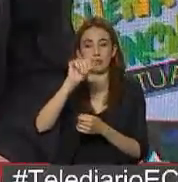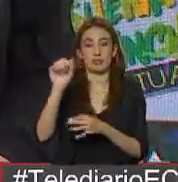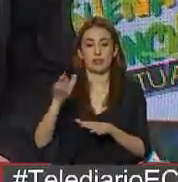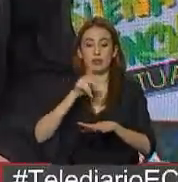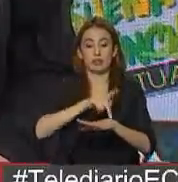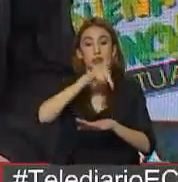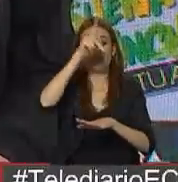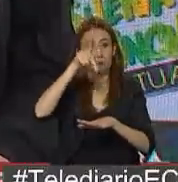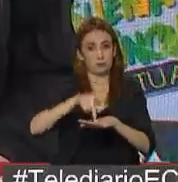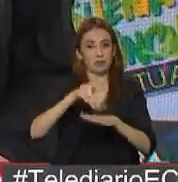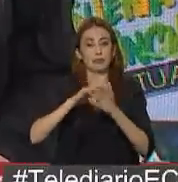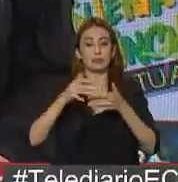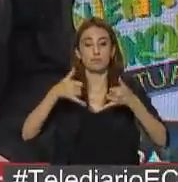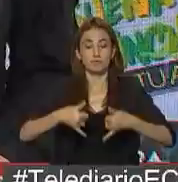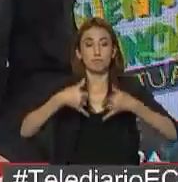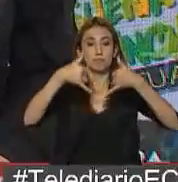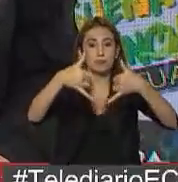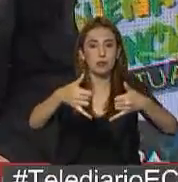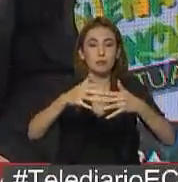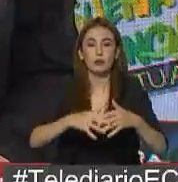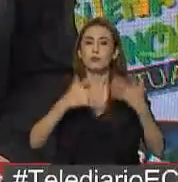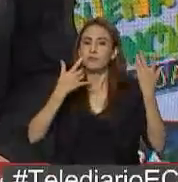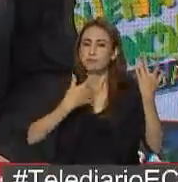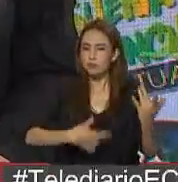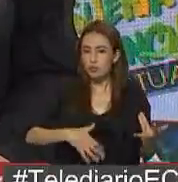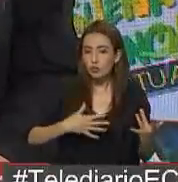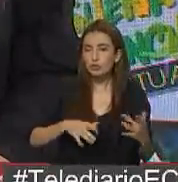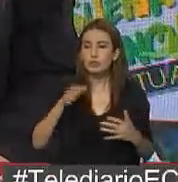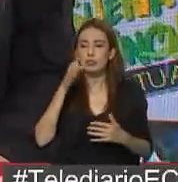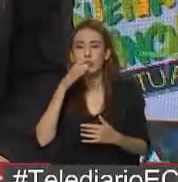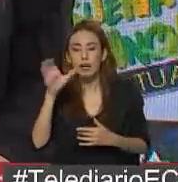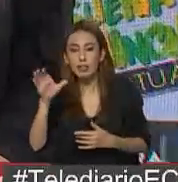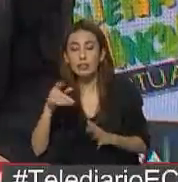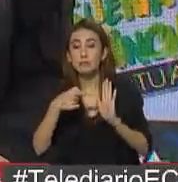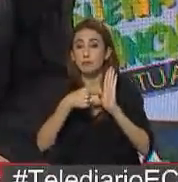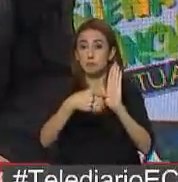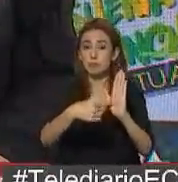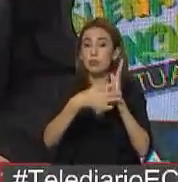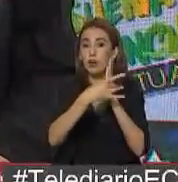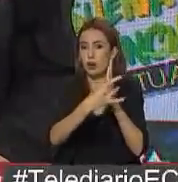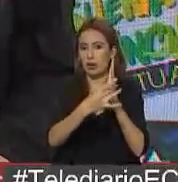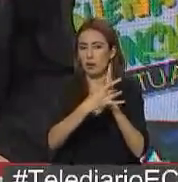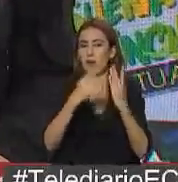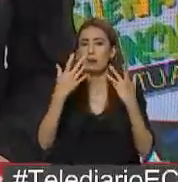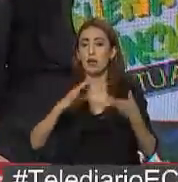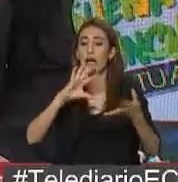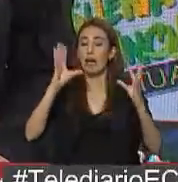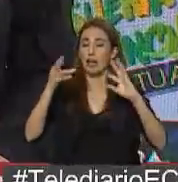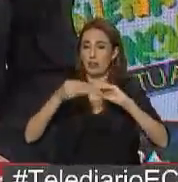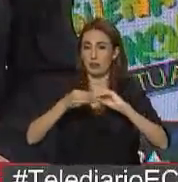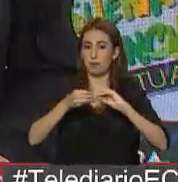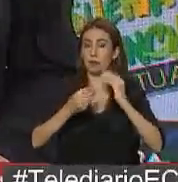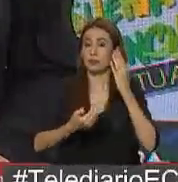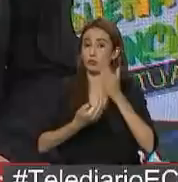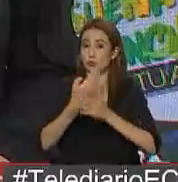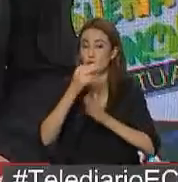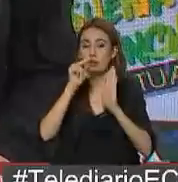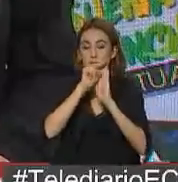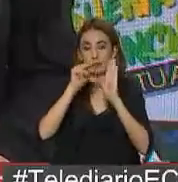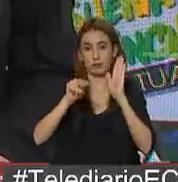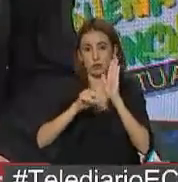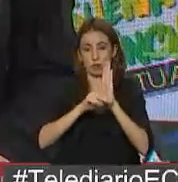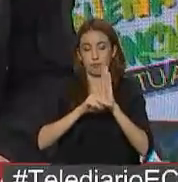instrumentistas, solistas y bandas musicales, quienes demostraron preparación, talento y también adaptación a los formatos establecidos por la pandemia